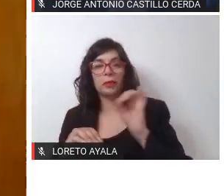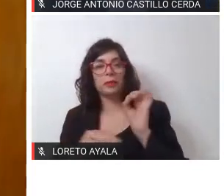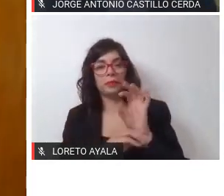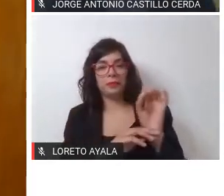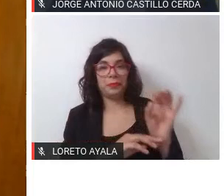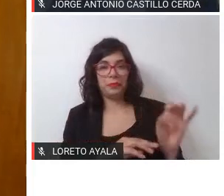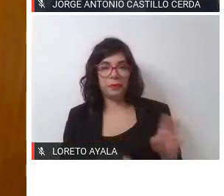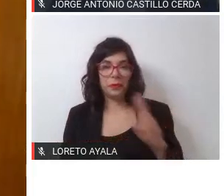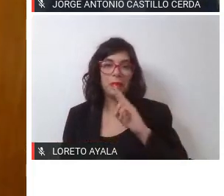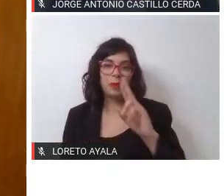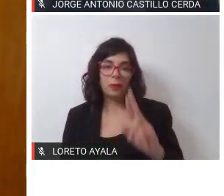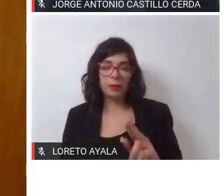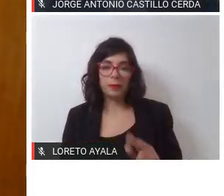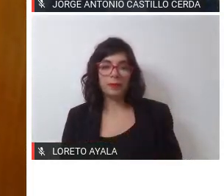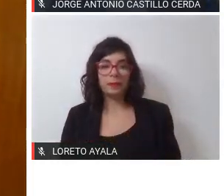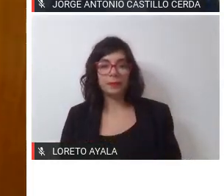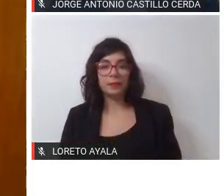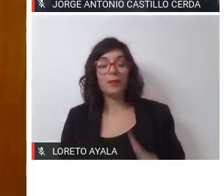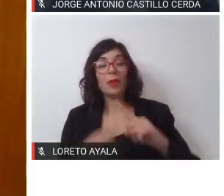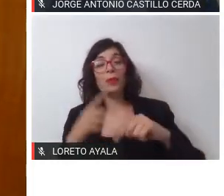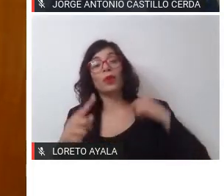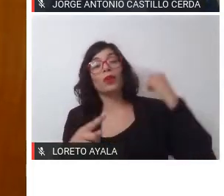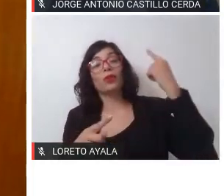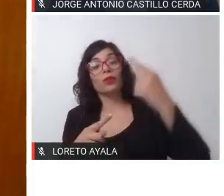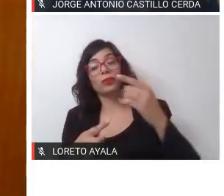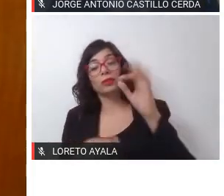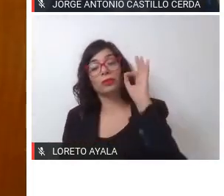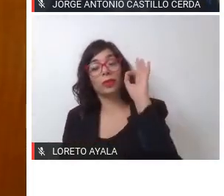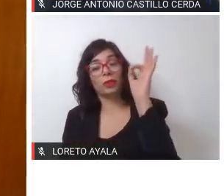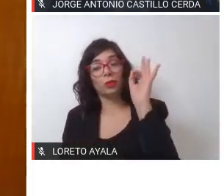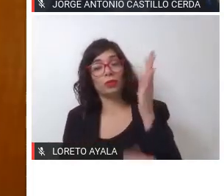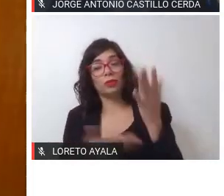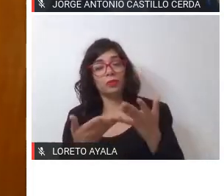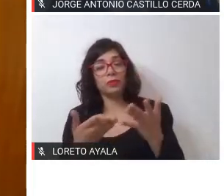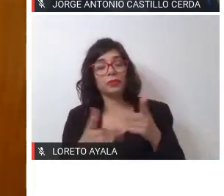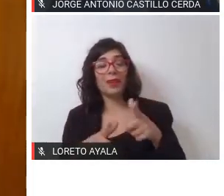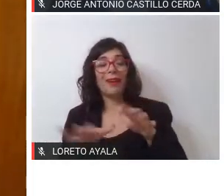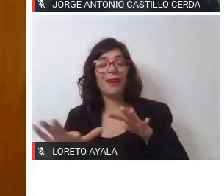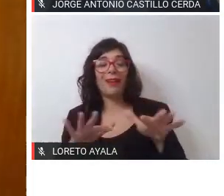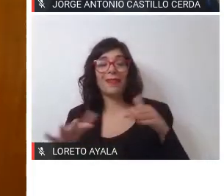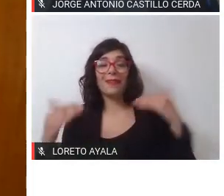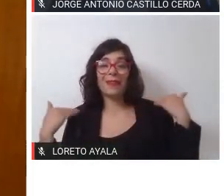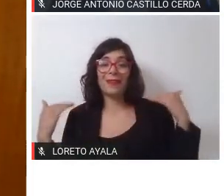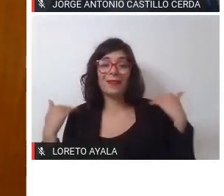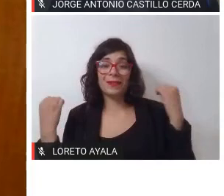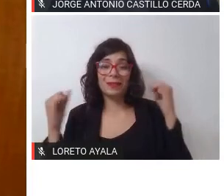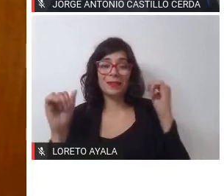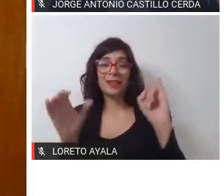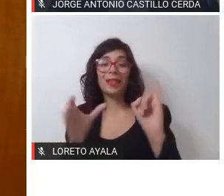requerimiento. La próxima reunión, actividad física inclusiva.